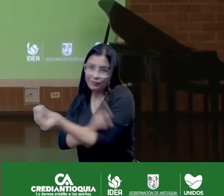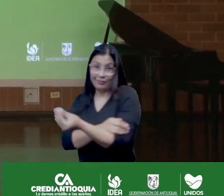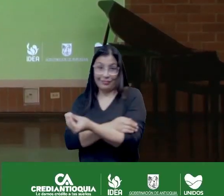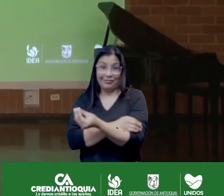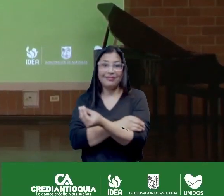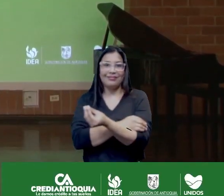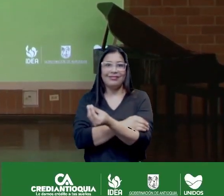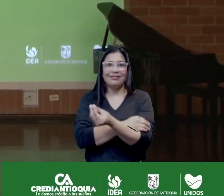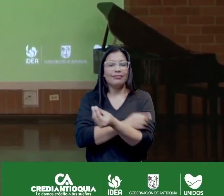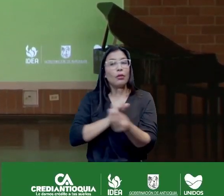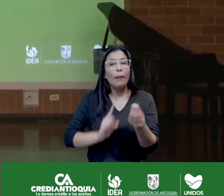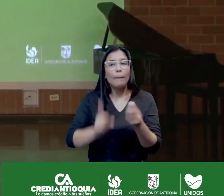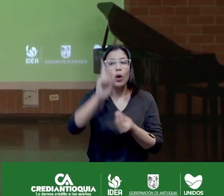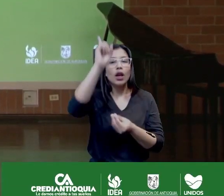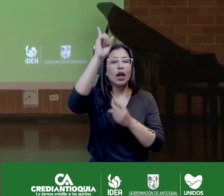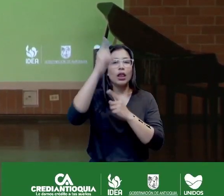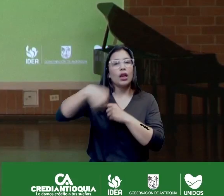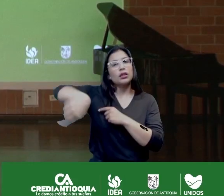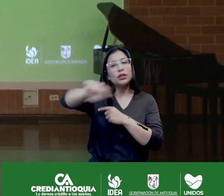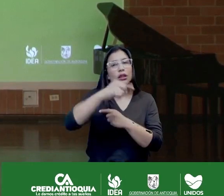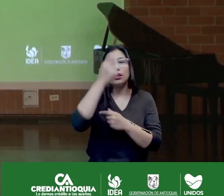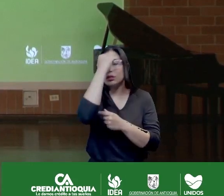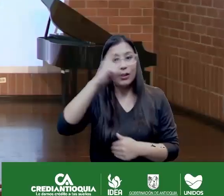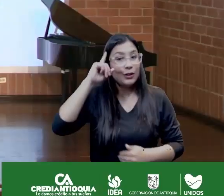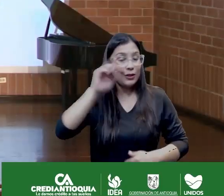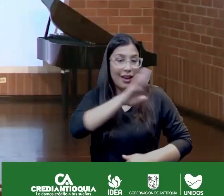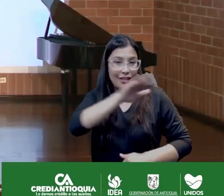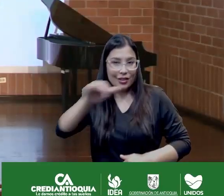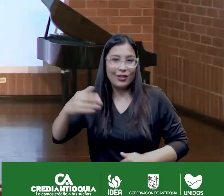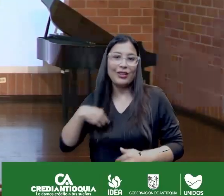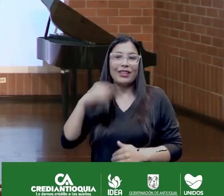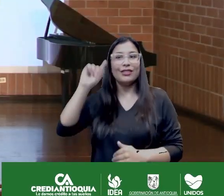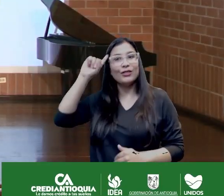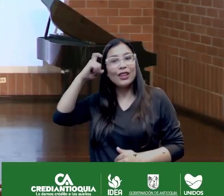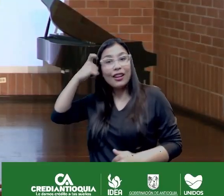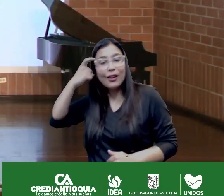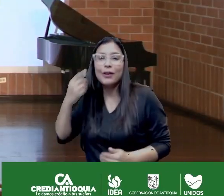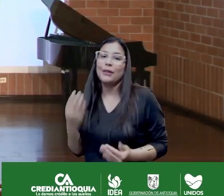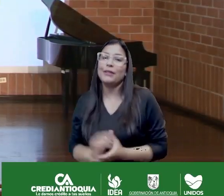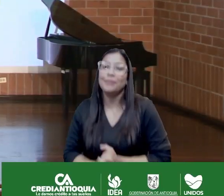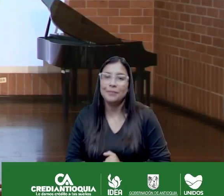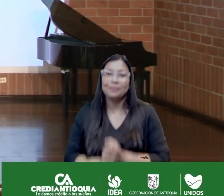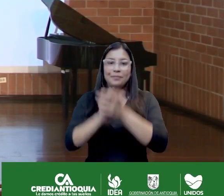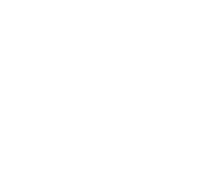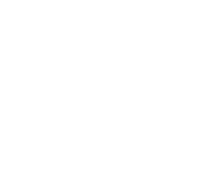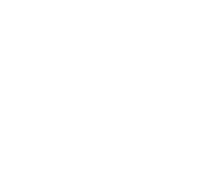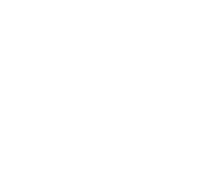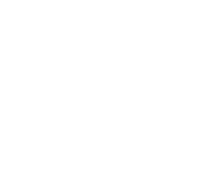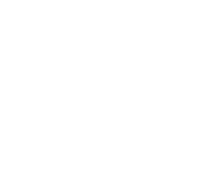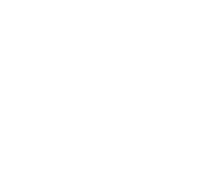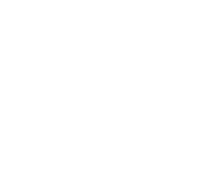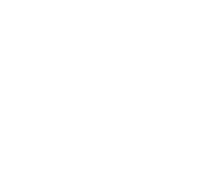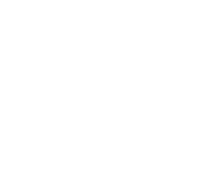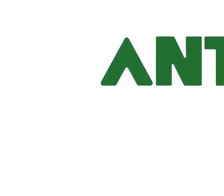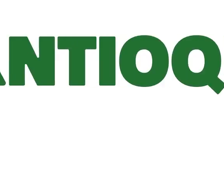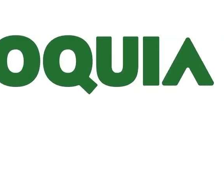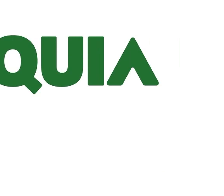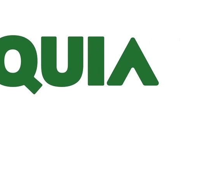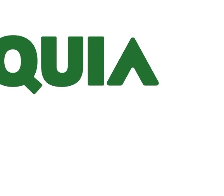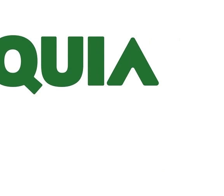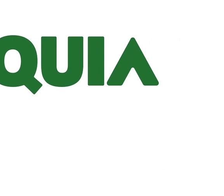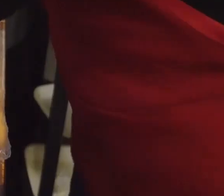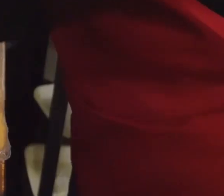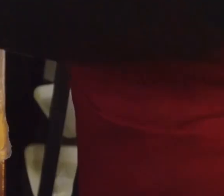el pasado 2 de Agosto el Instituto para el desarrollo de Antioquia idea y la gobernación de Antioquia lanzaron credi Antioquia la primera